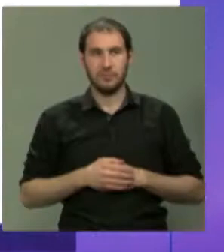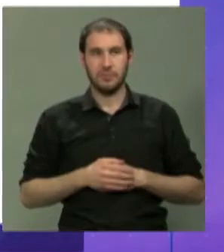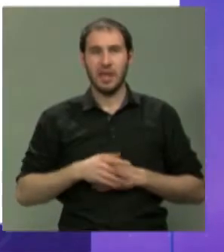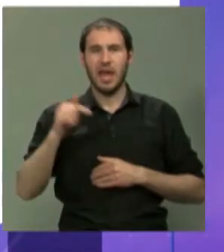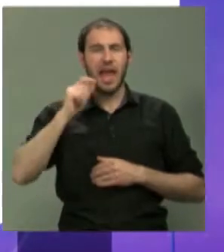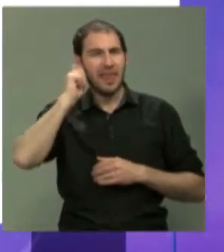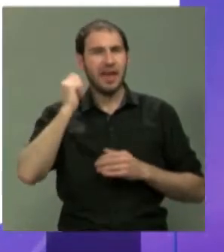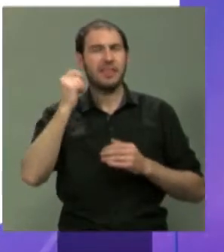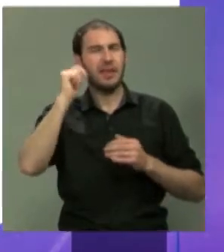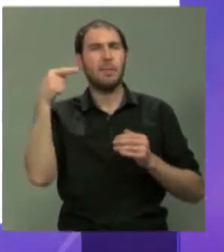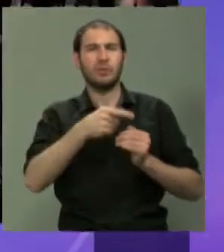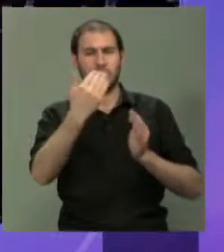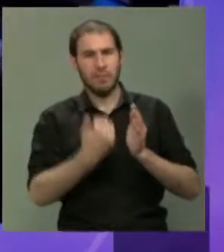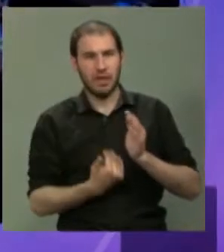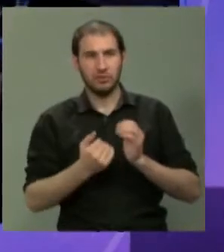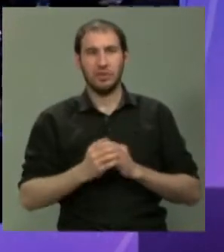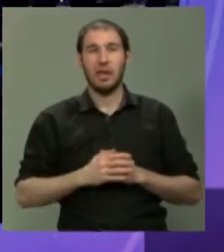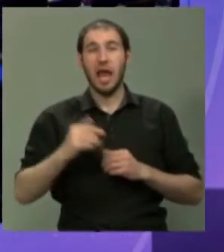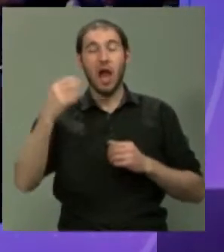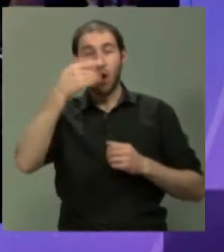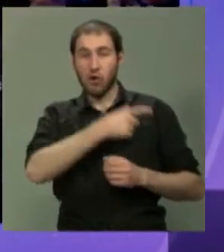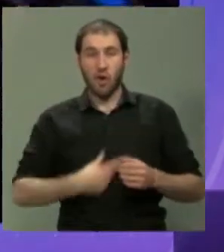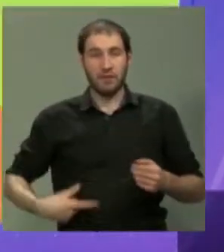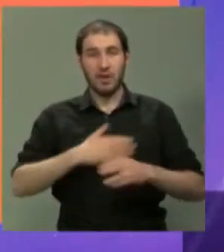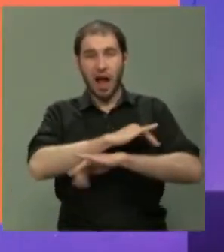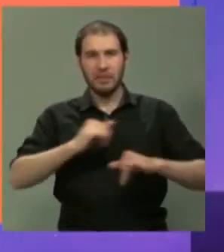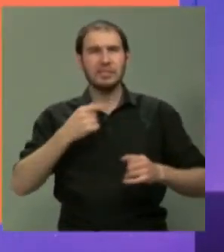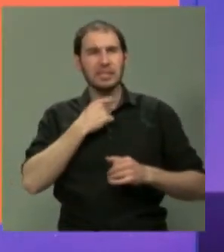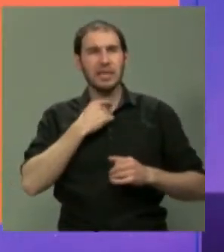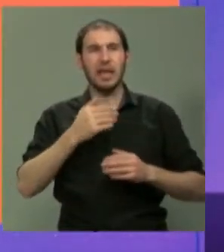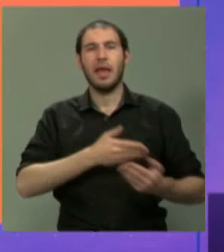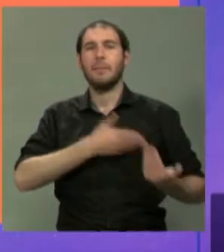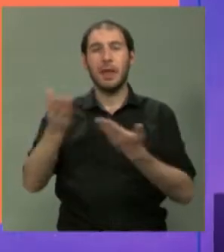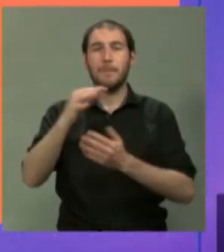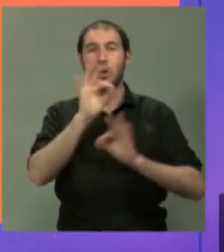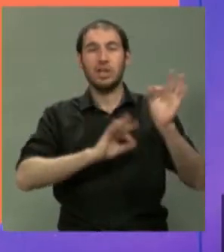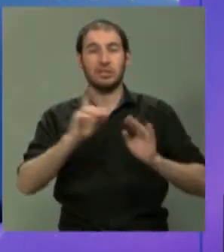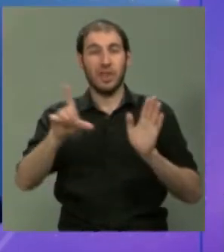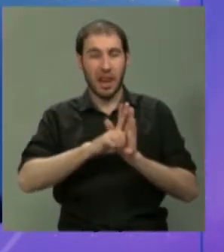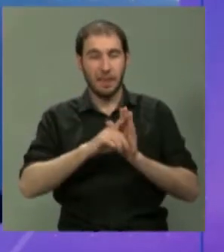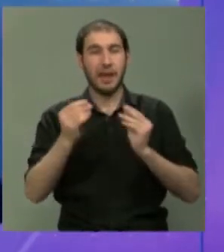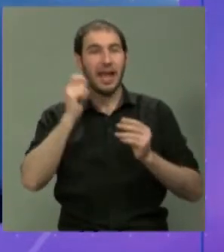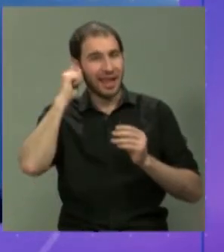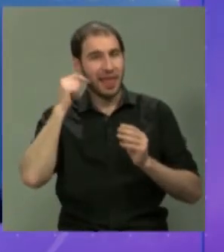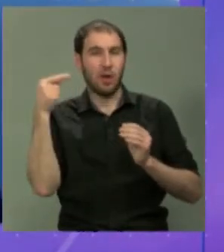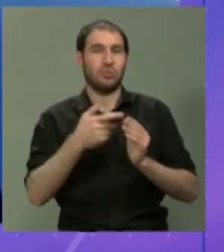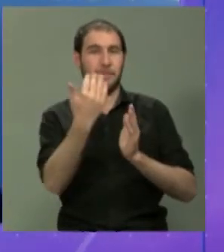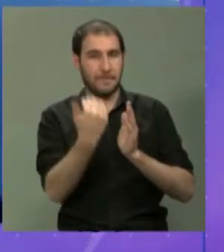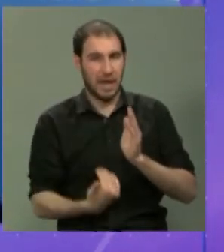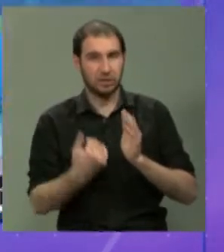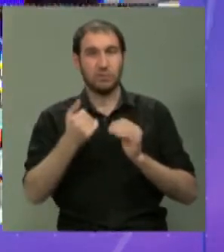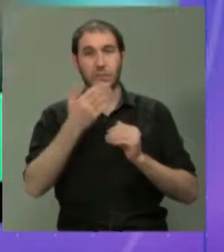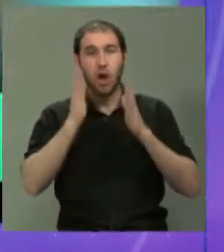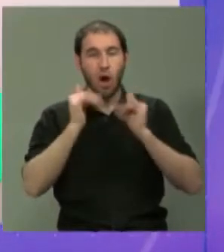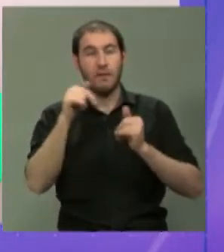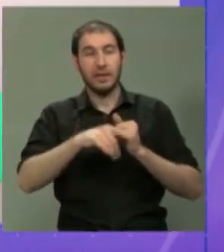baja de la edad de imputabilidad. A partir de que el gobierno diera a conocer su intención de enviar un proyecto de ley para bajar la edad de imputabilidad de